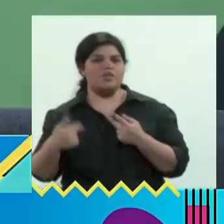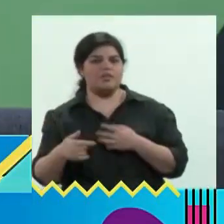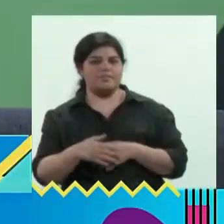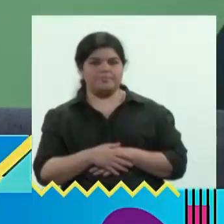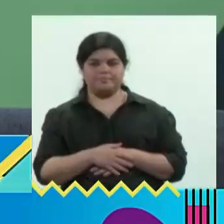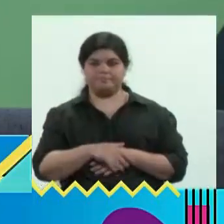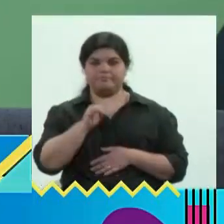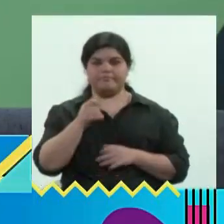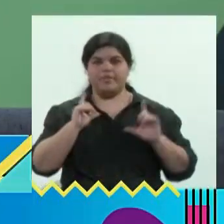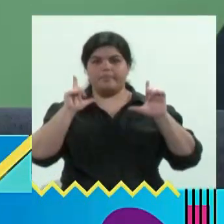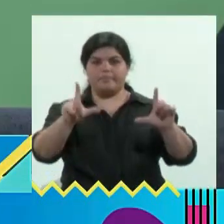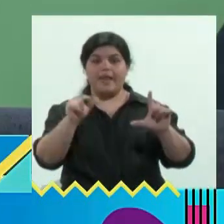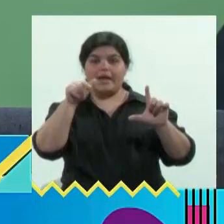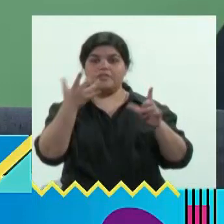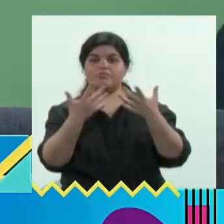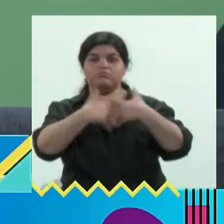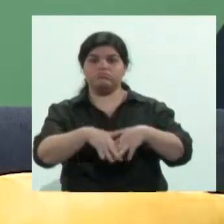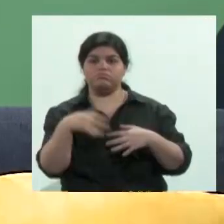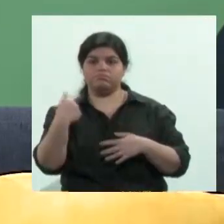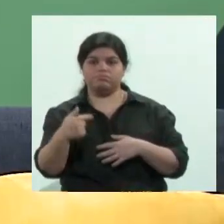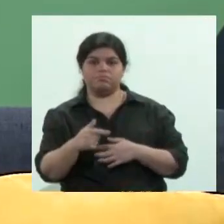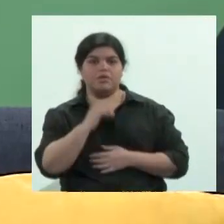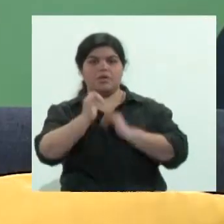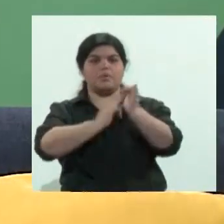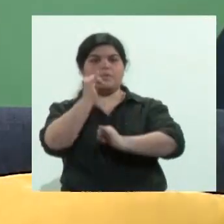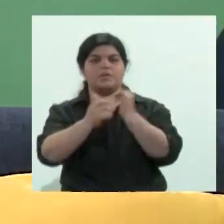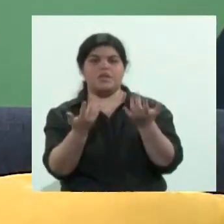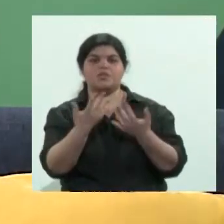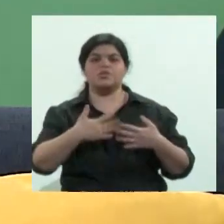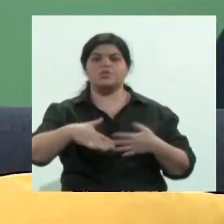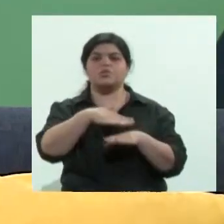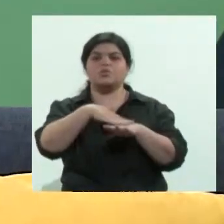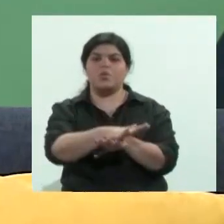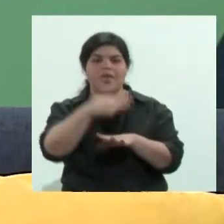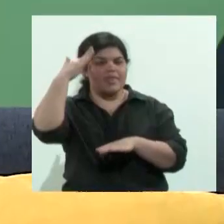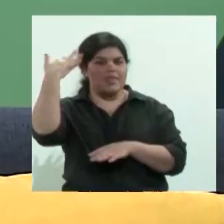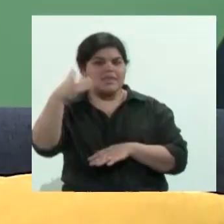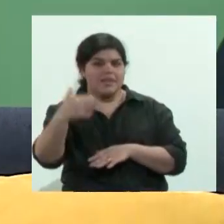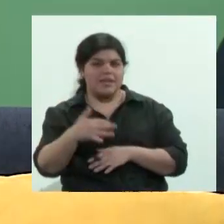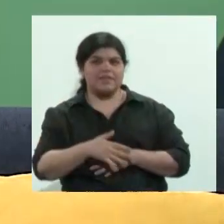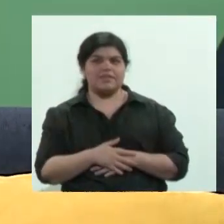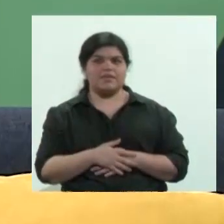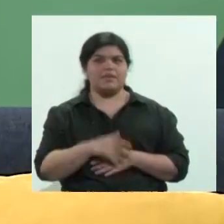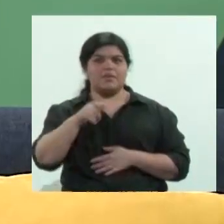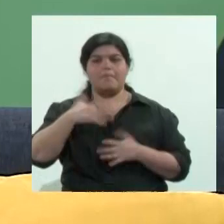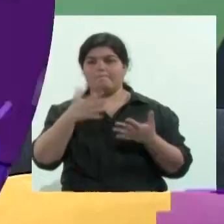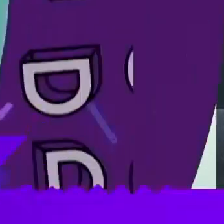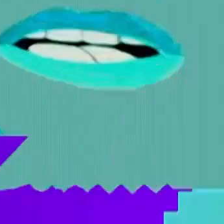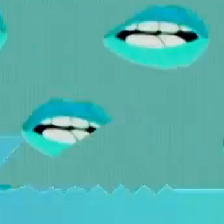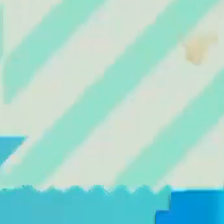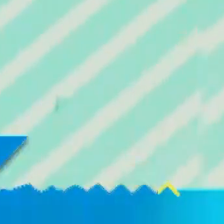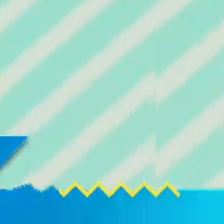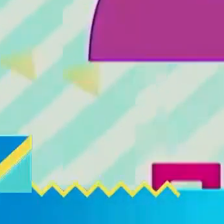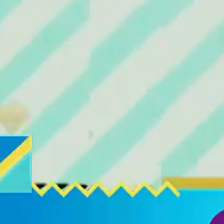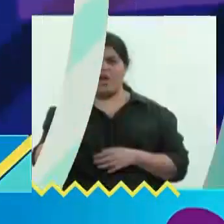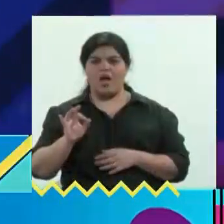a hacer esta placa que está relacionada con las Smart Cities, las ciudades inteligentes, y se calcula que en el 2050, lo vimos un poco en